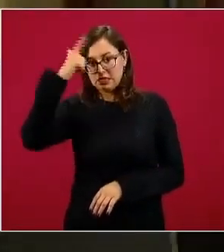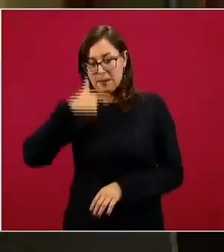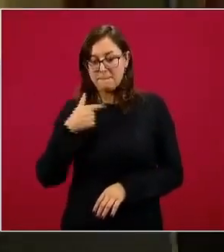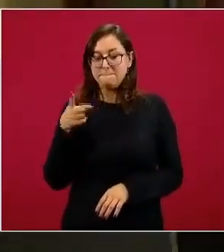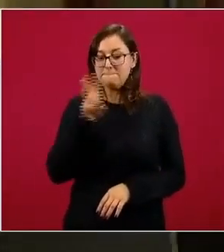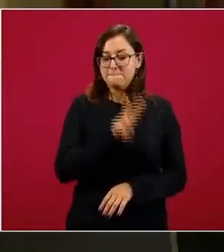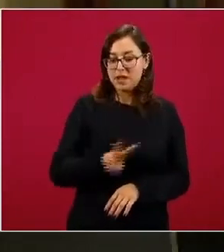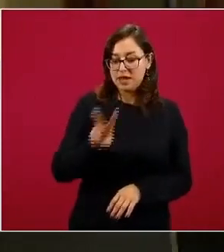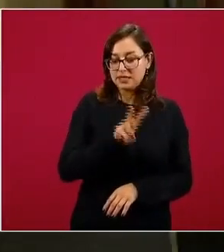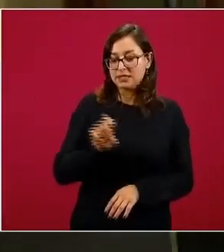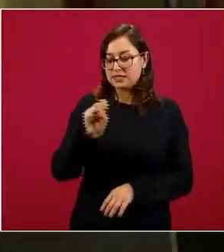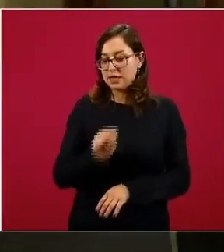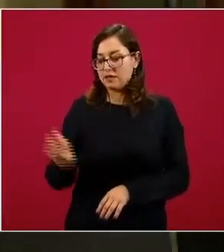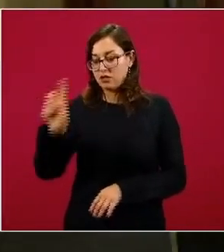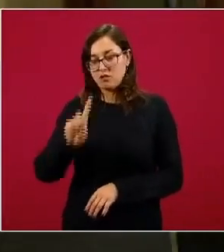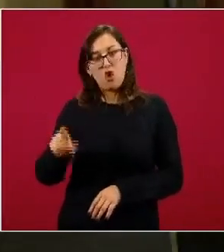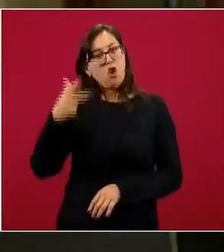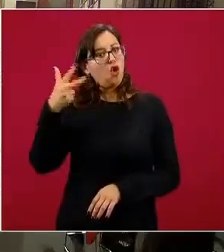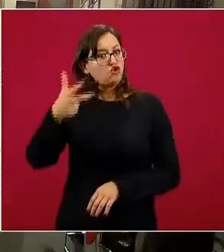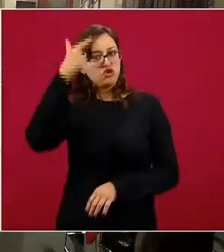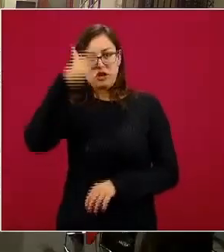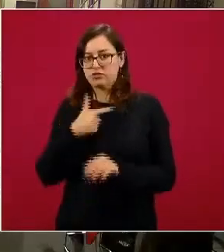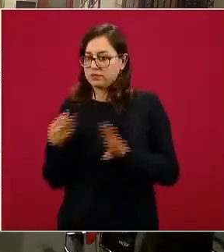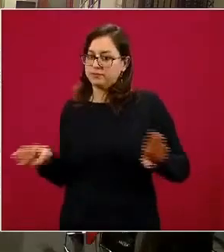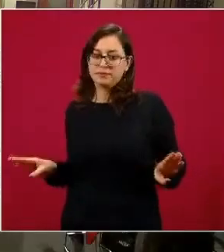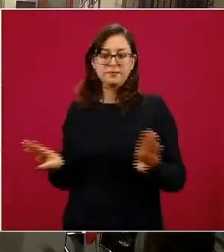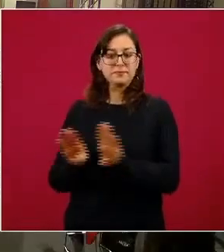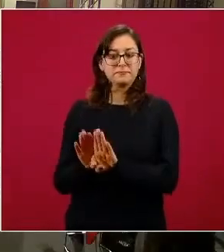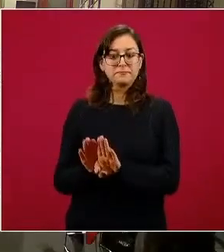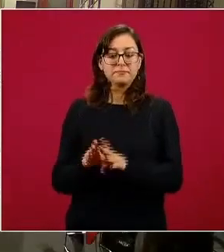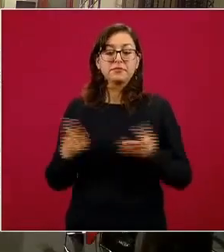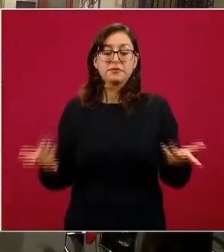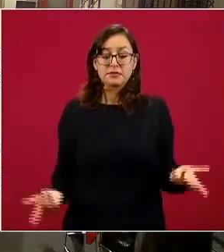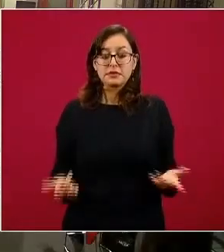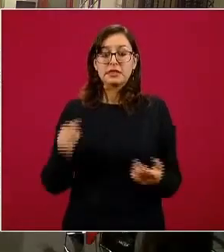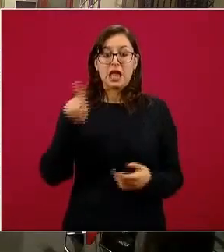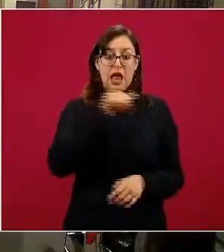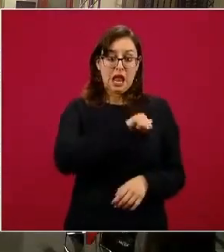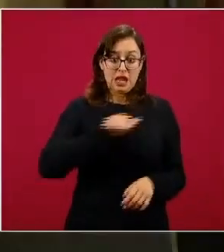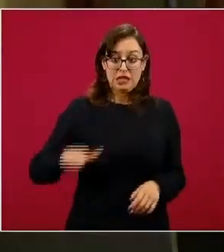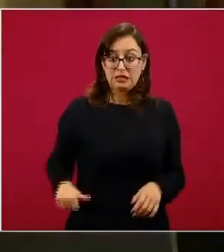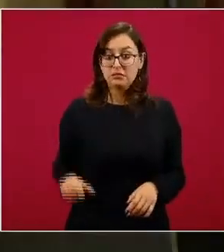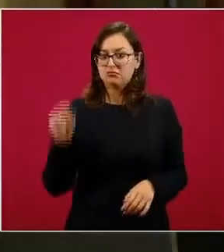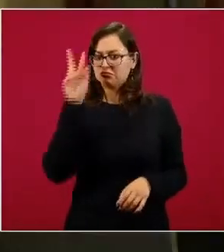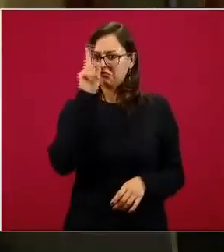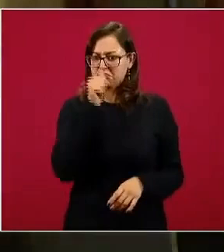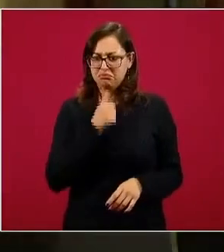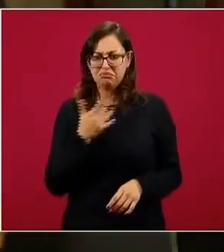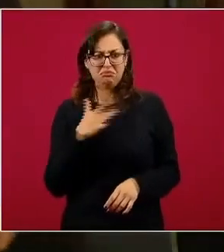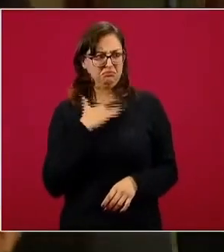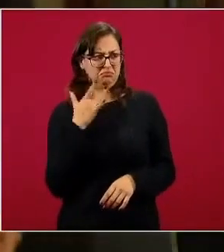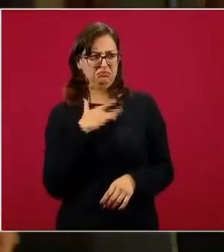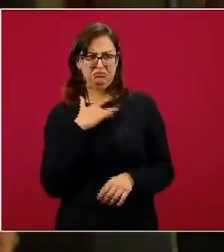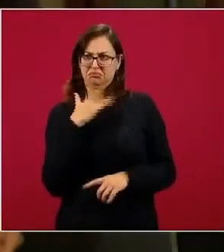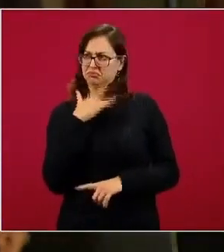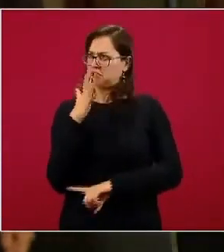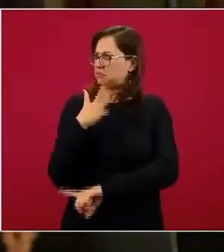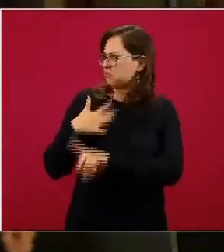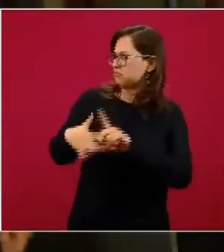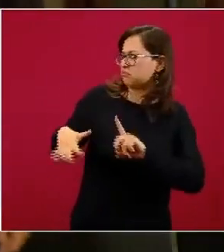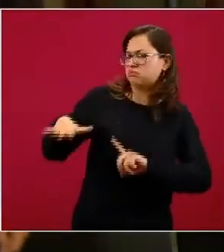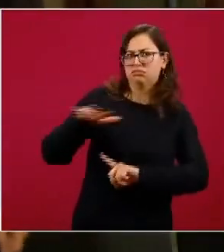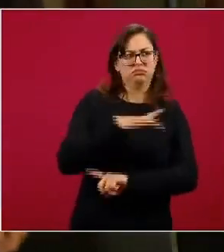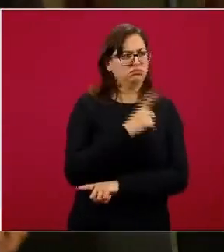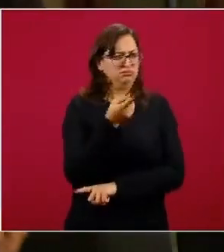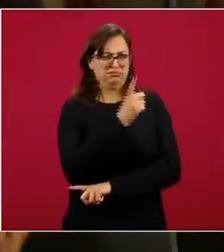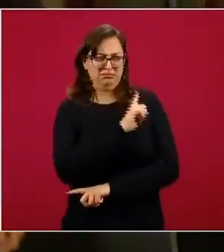a domingo a partir de las 8 de la noche. Es decir, la alcaldesa de Hermosillo considera que estas condiciones que vivimos actualmente en Sonora no